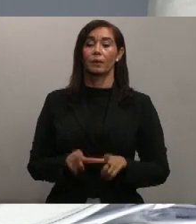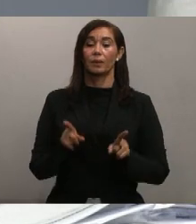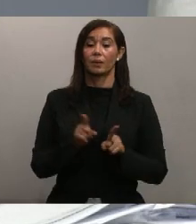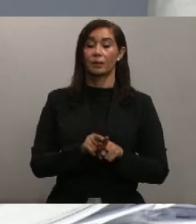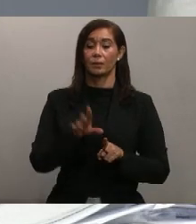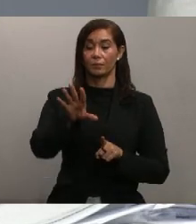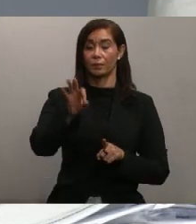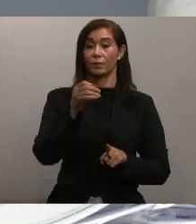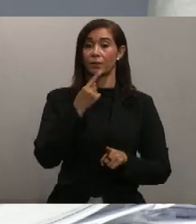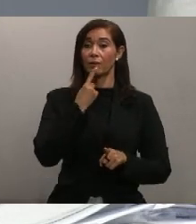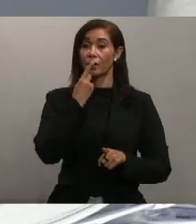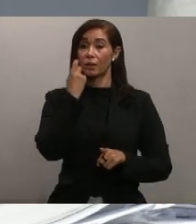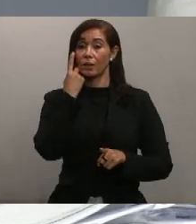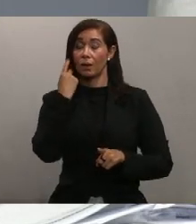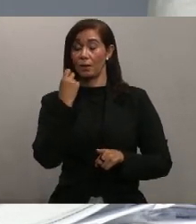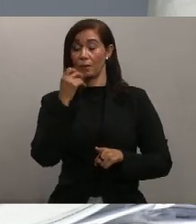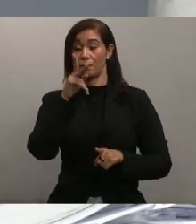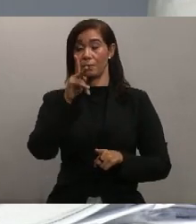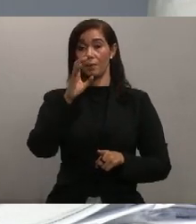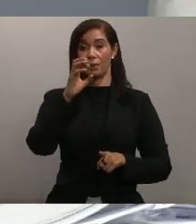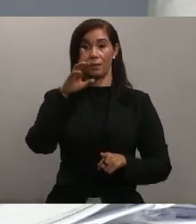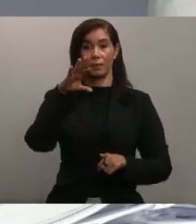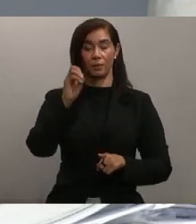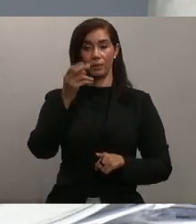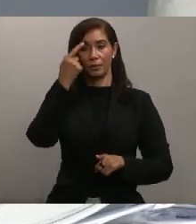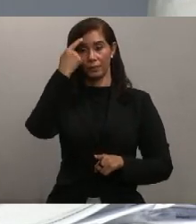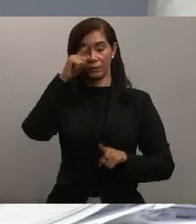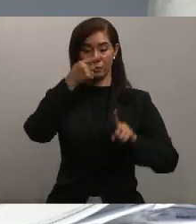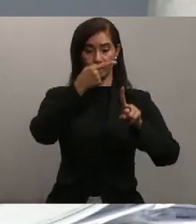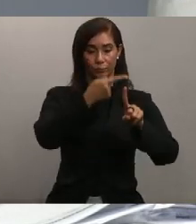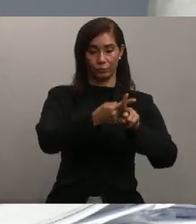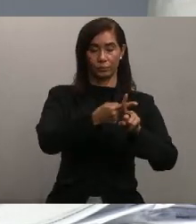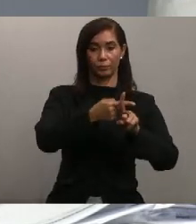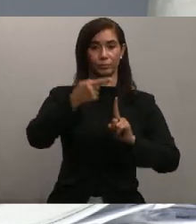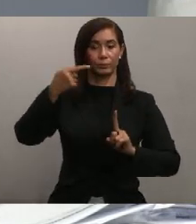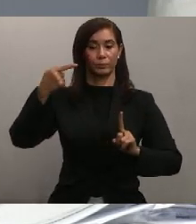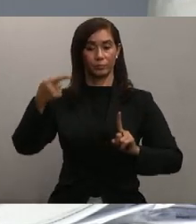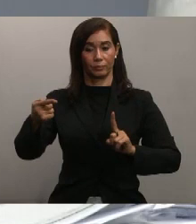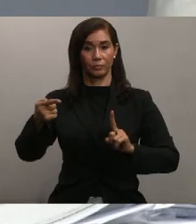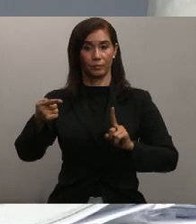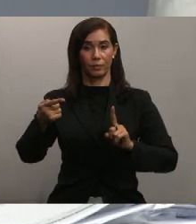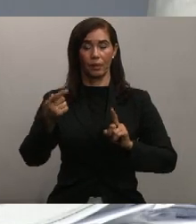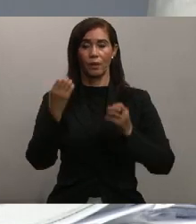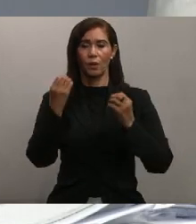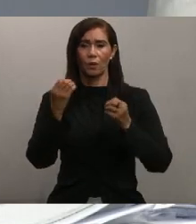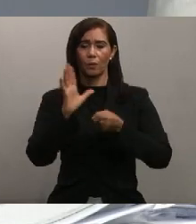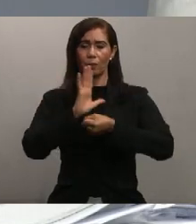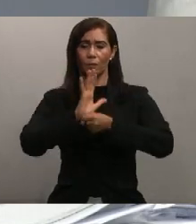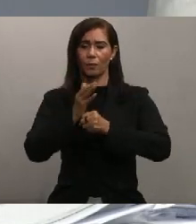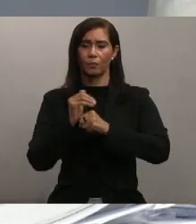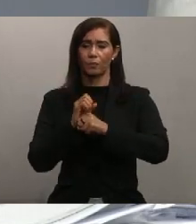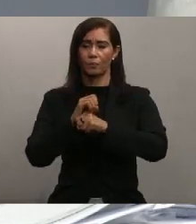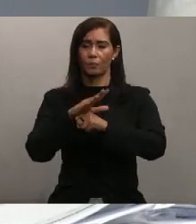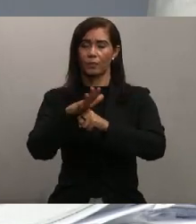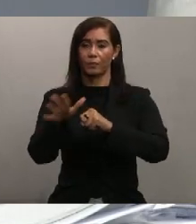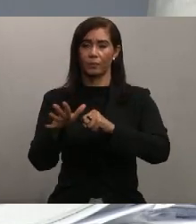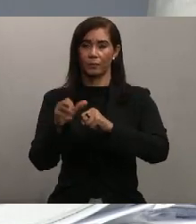muestra que se hacen con fines de dar seguimiento a la evolución del proceso